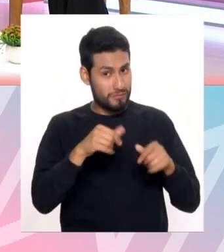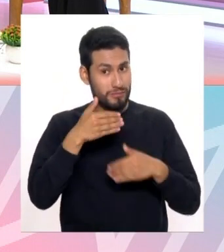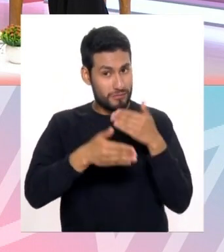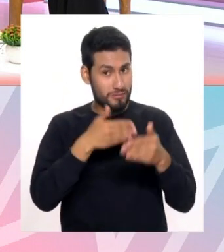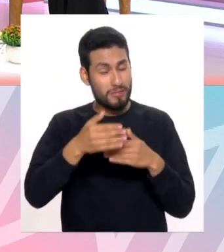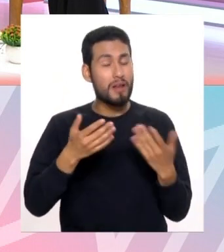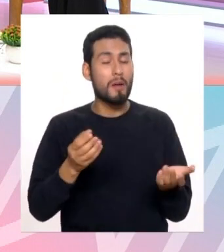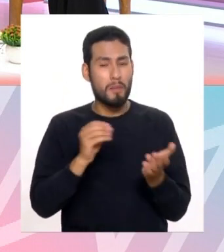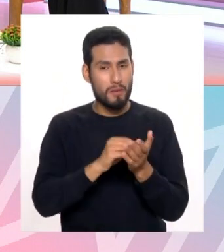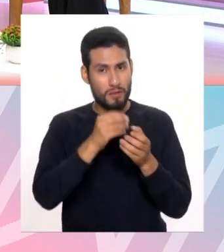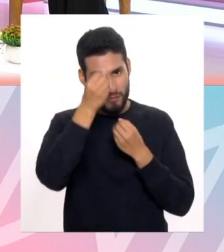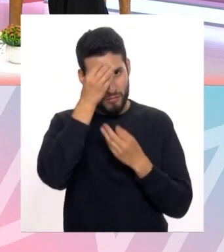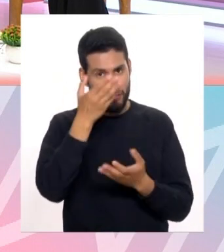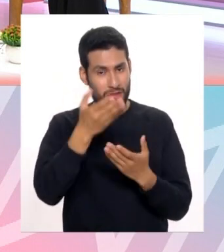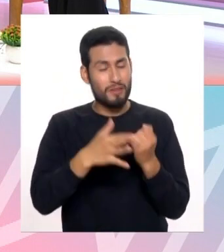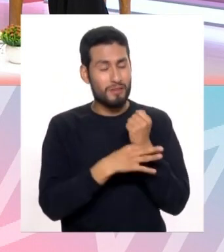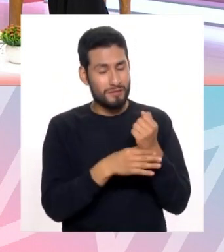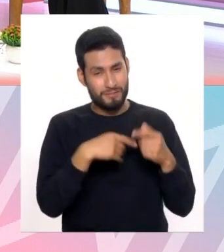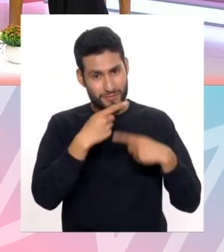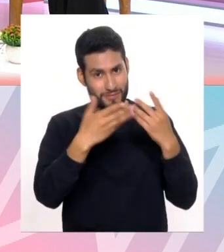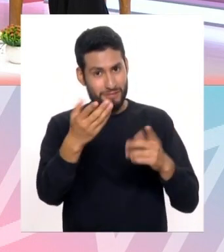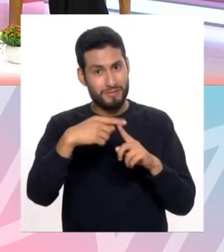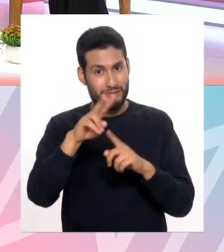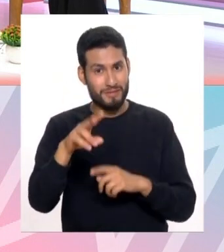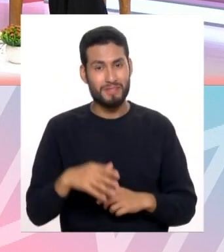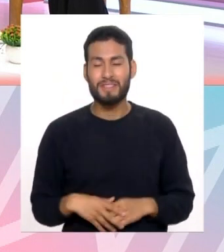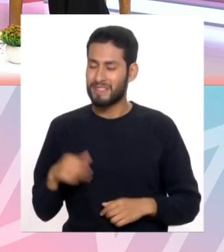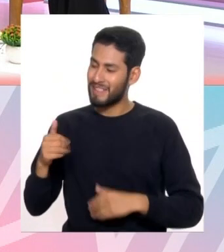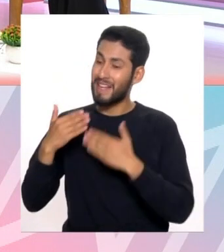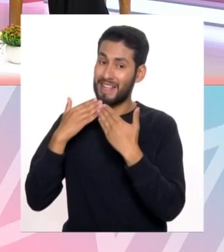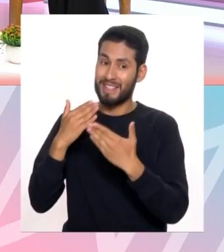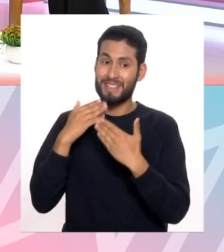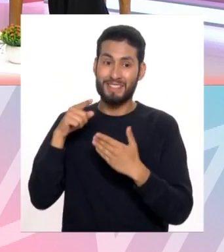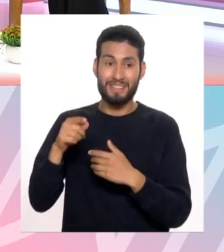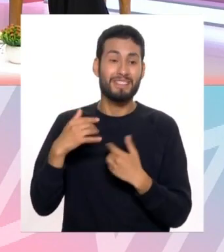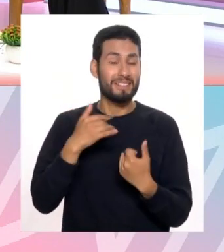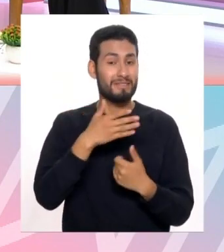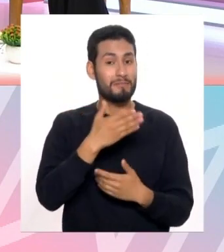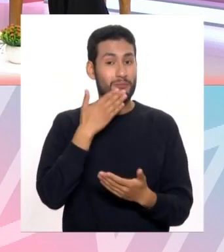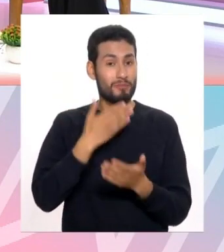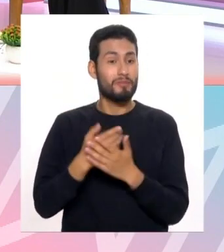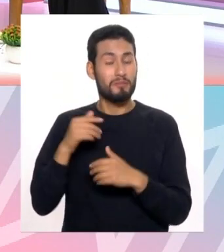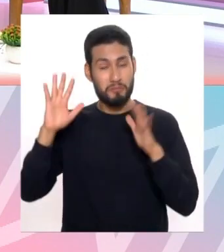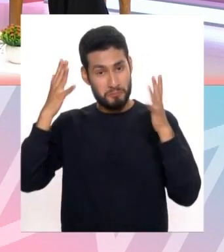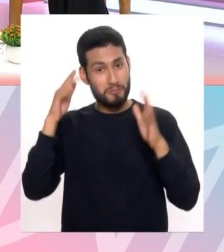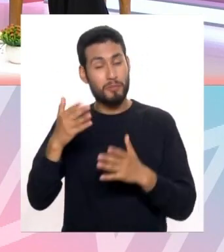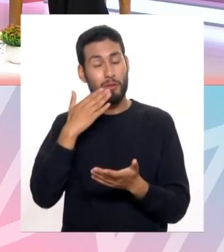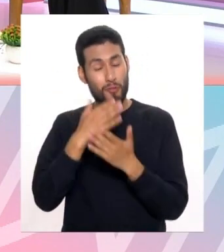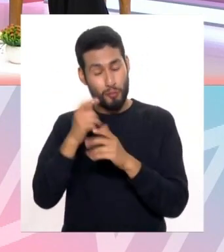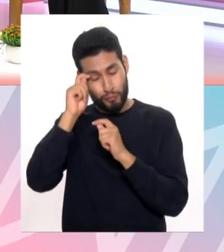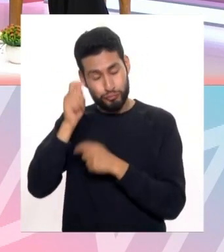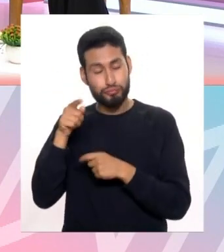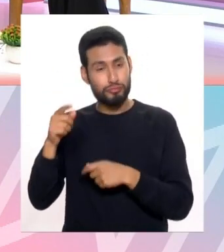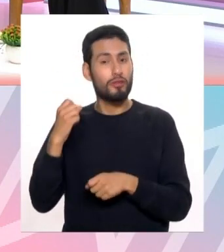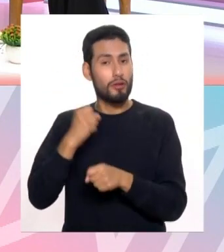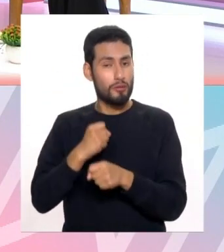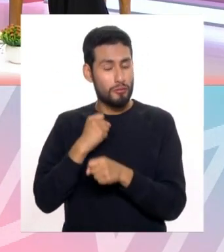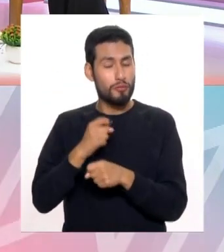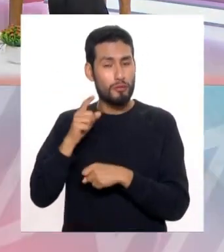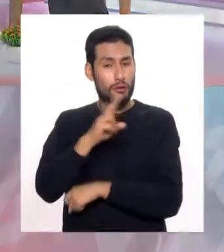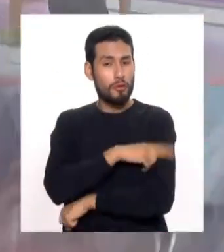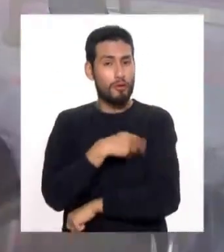desarrollando mucha más información, doctores. Gracias, Aura, y felicitaciones a la doctora Rivera. Yo creo que se hace un gran trabajo en los hospitales